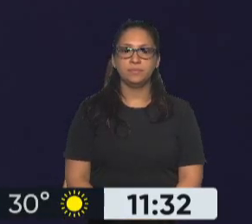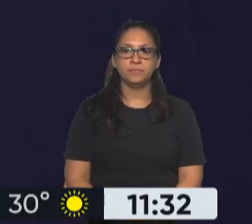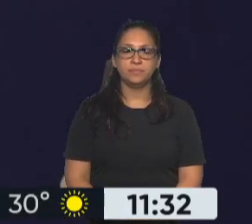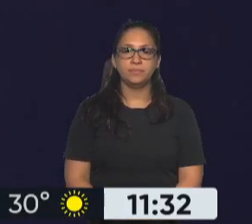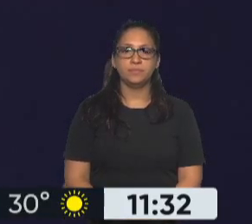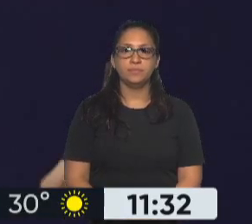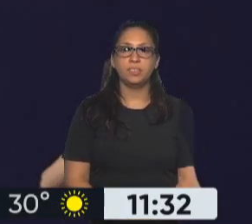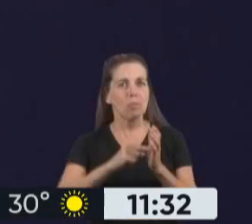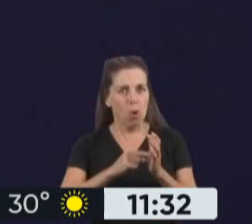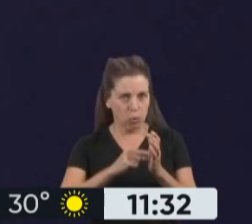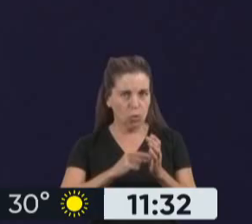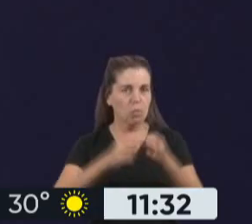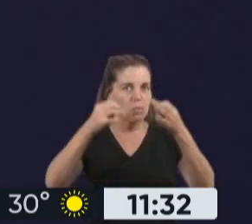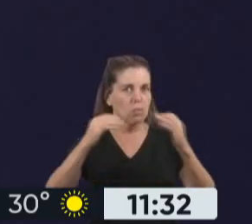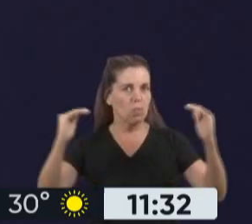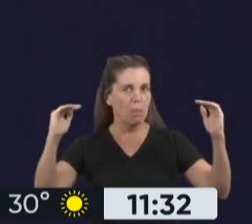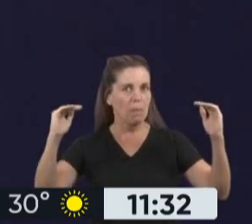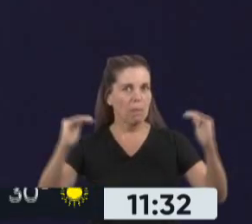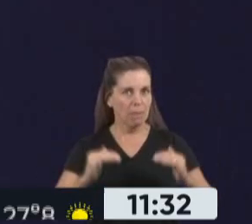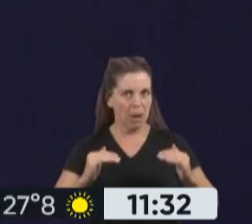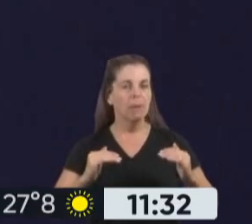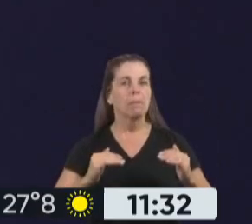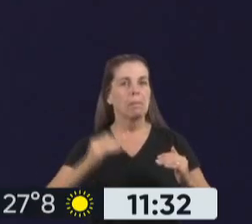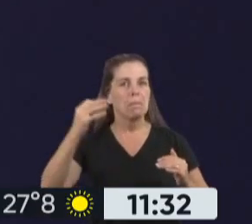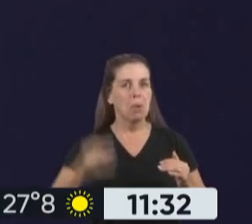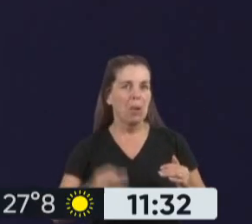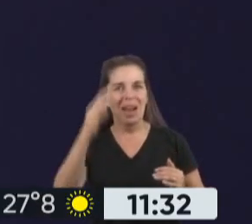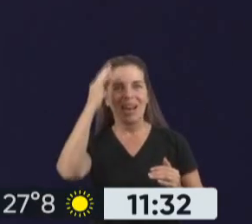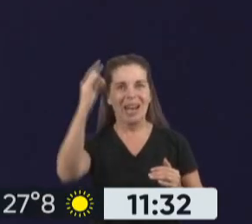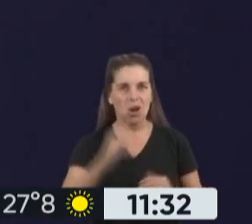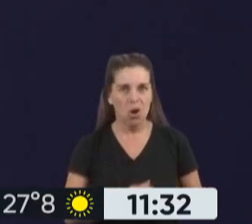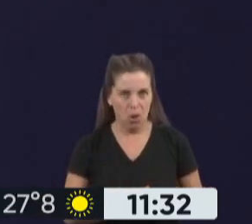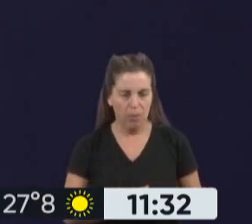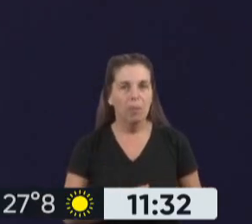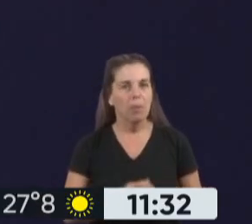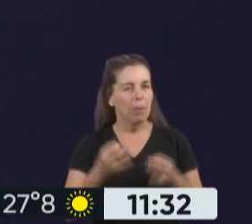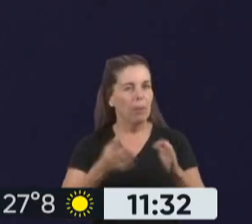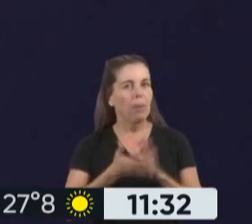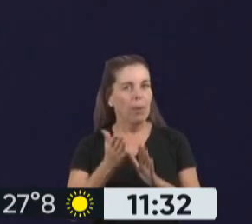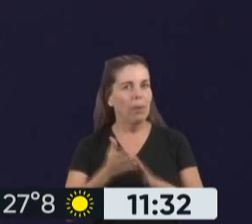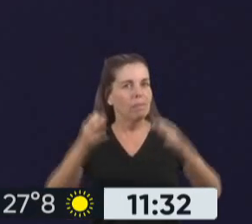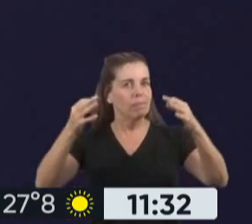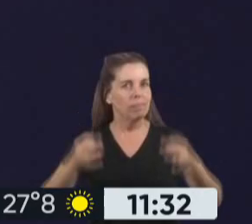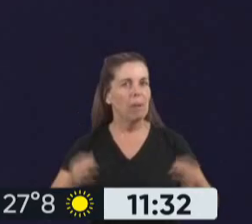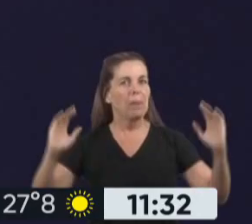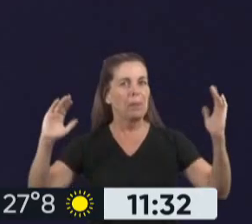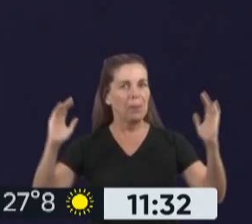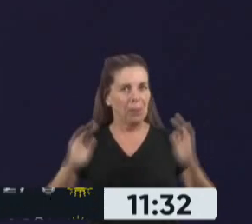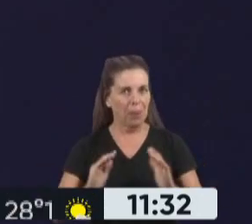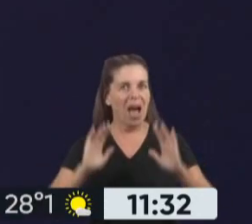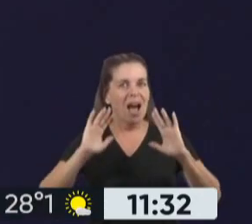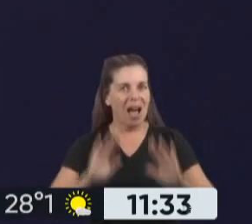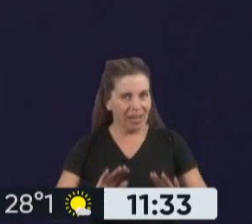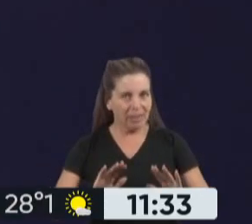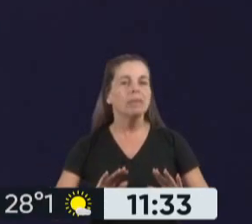Obviamente esto va variando en el minuto a minuto, pero lo cierto es que la tendencia es clara y es a la baja y es a la